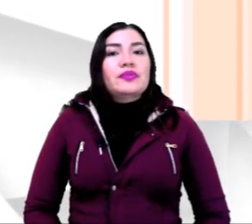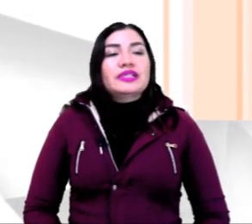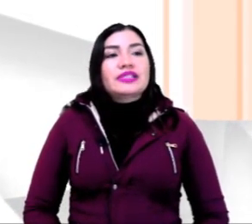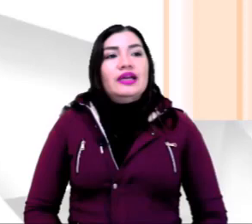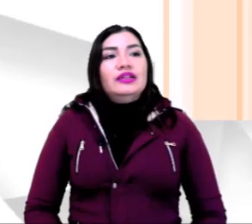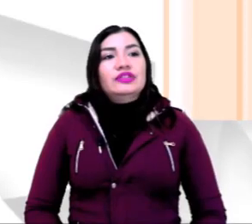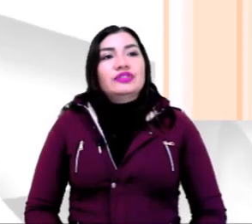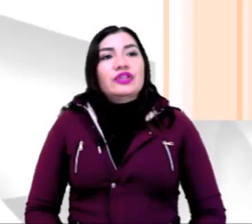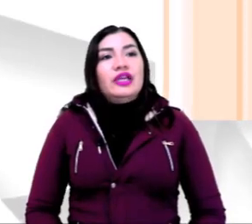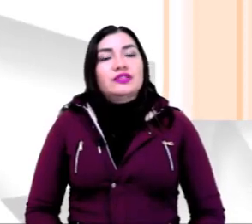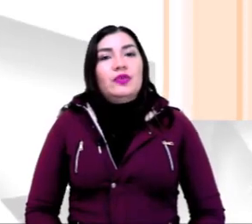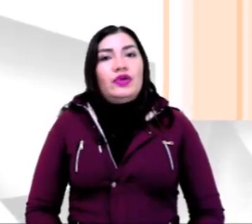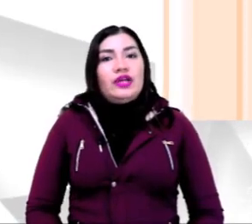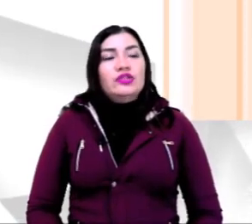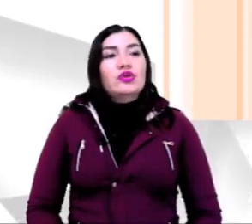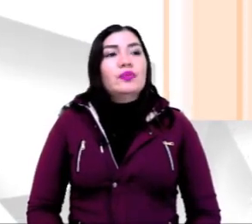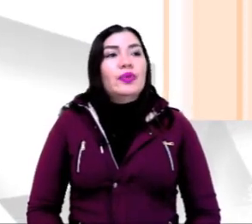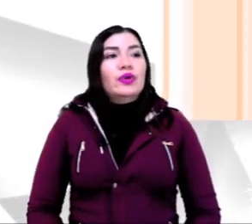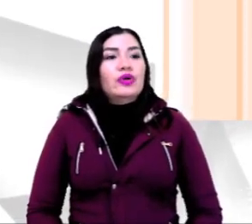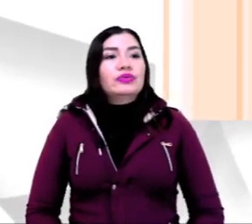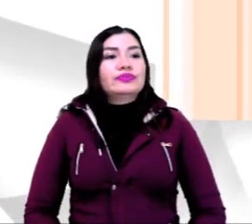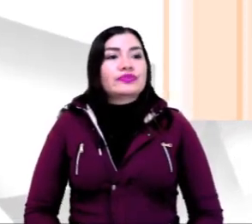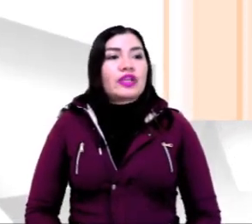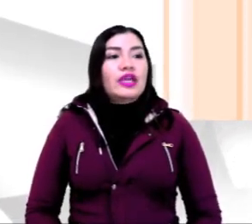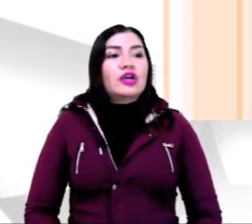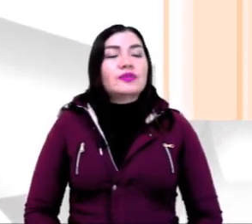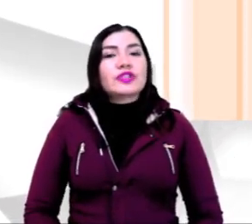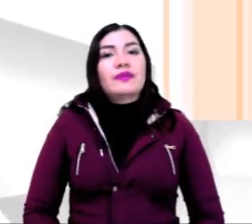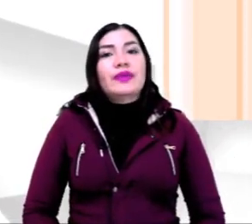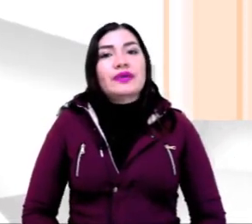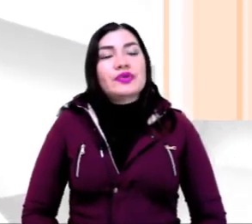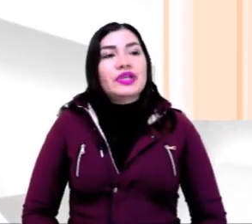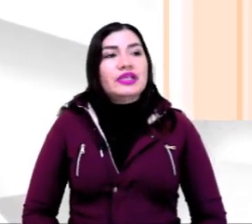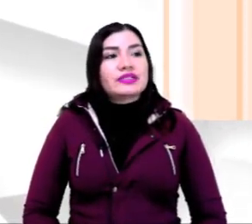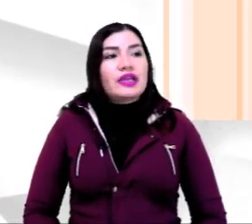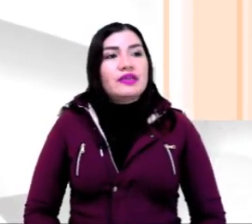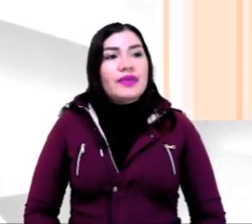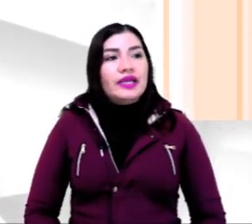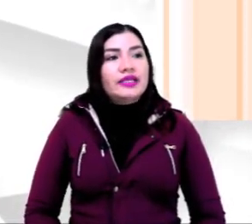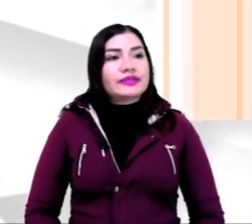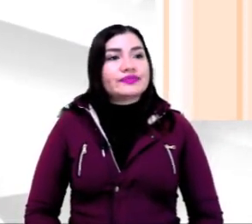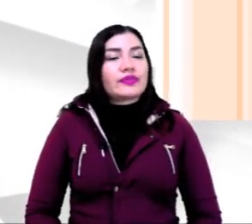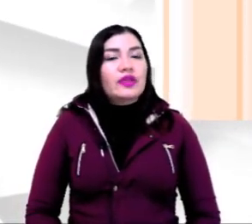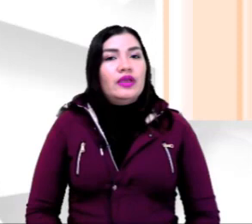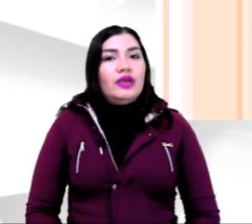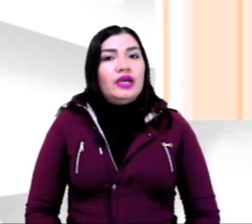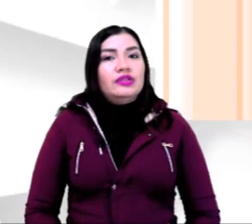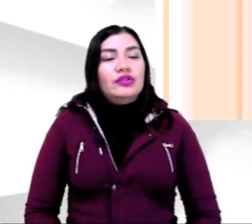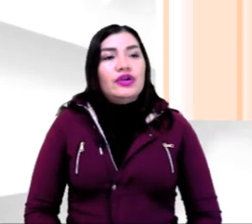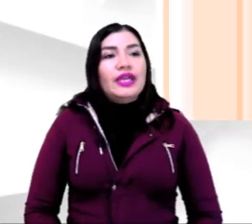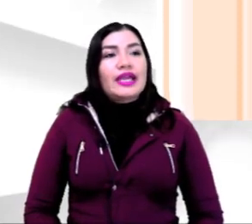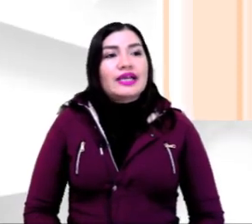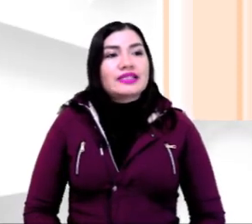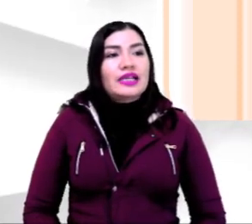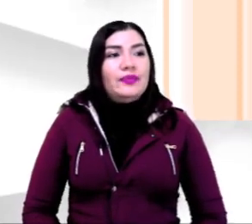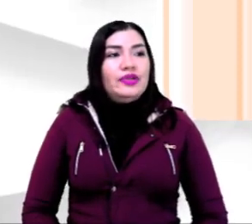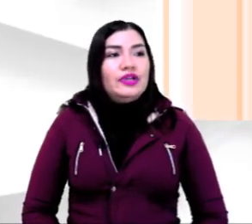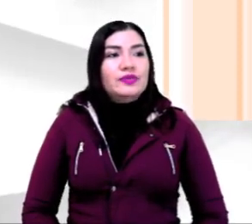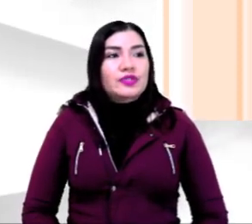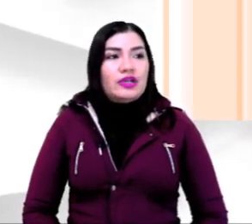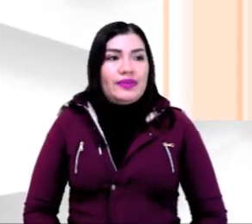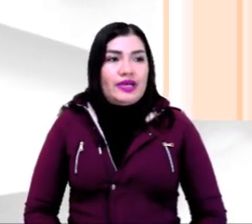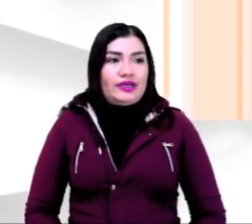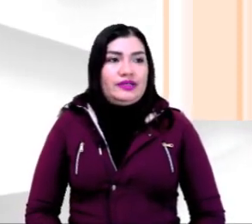Vamos a comenzar entonces explorando un poco qué observamos en esa imagen. Ahí todos en casa la